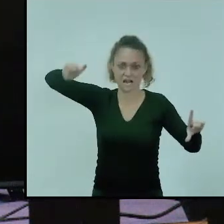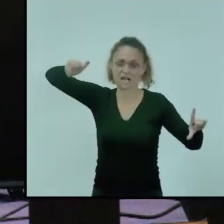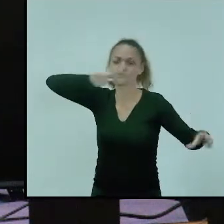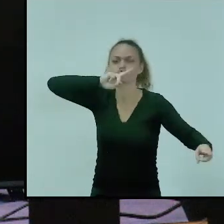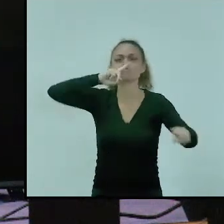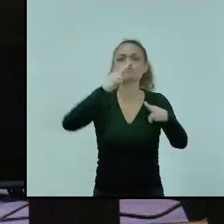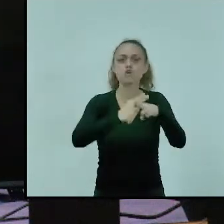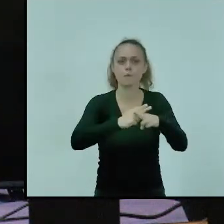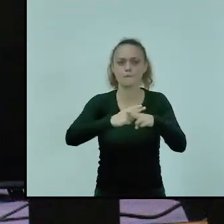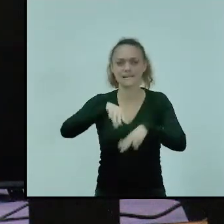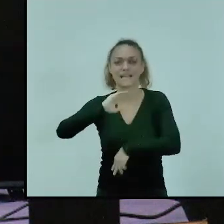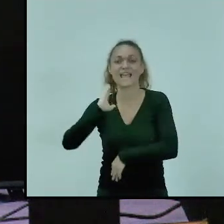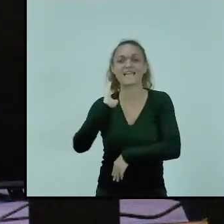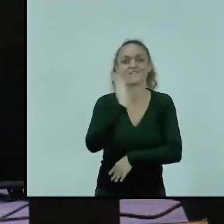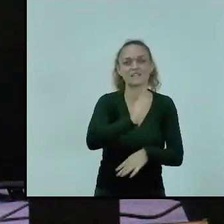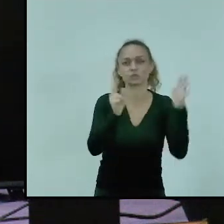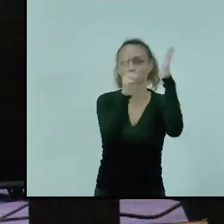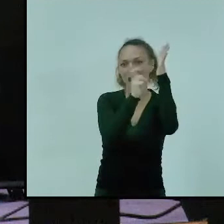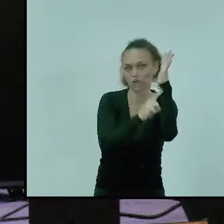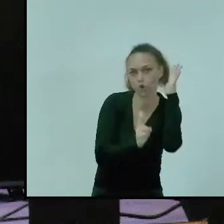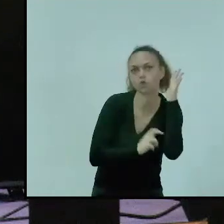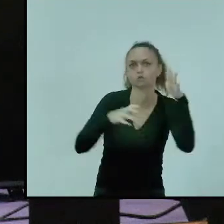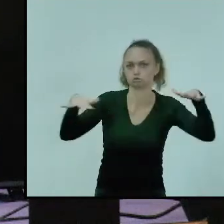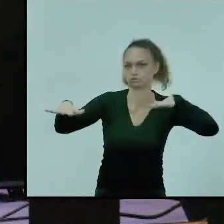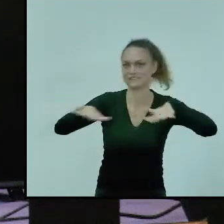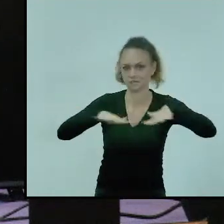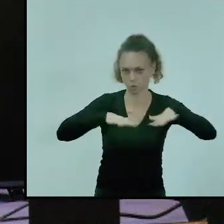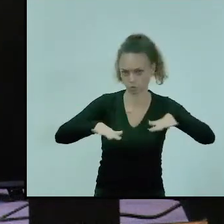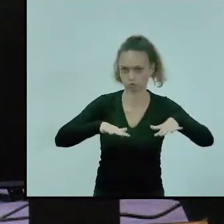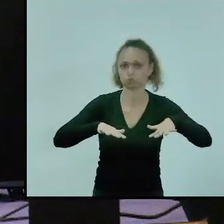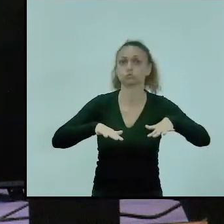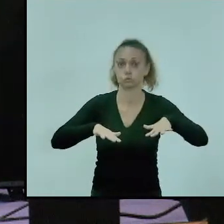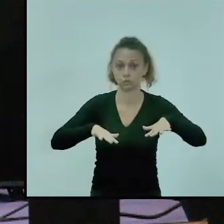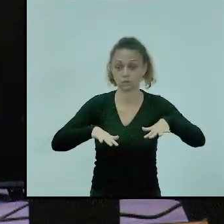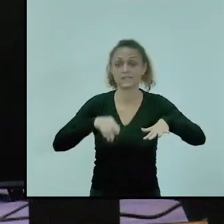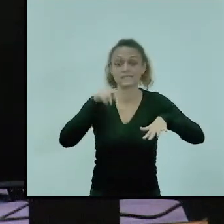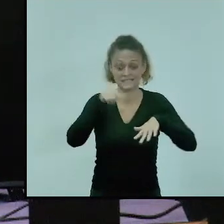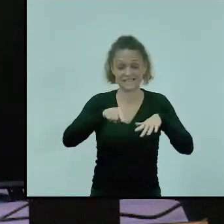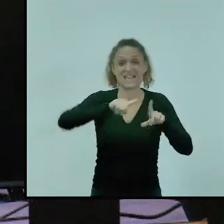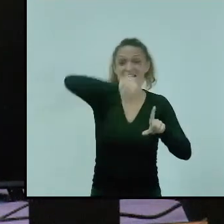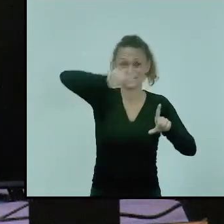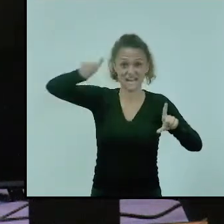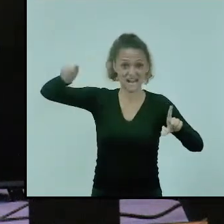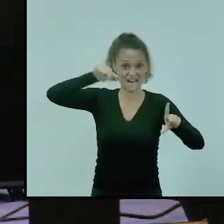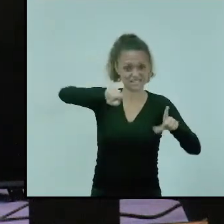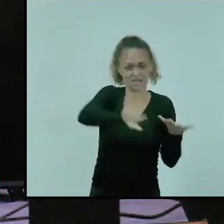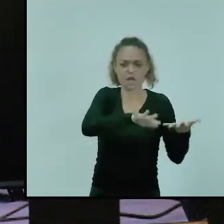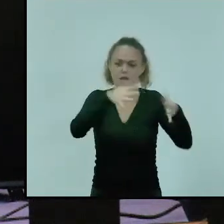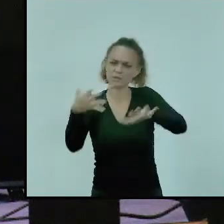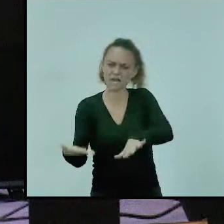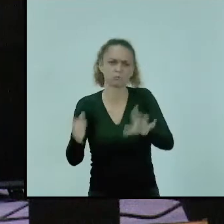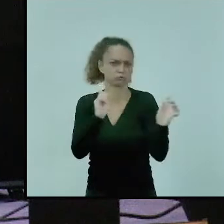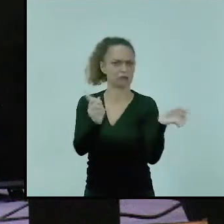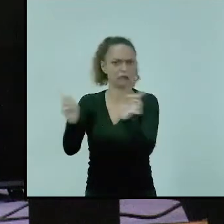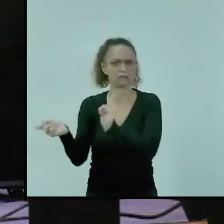terremotos, efectos arqueológicos de los terremotos, y la aplicamos en diferentes casos, tanto en